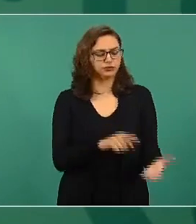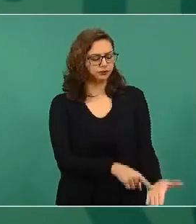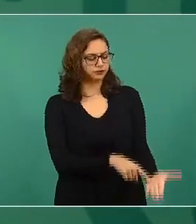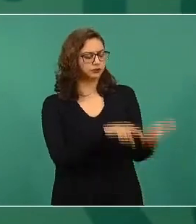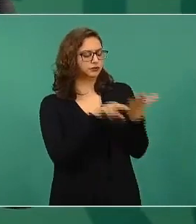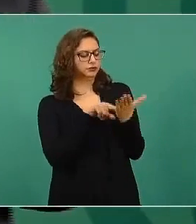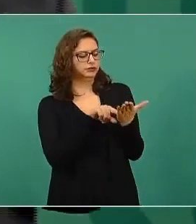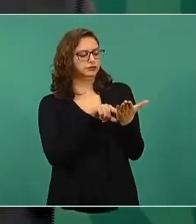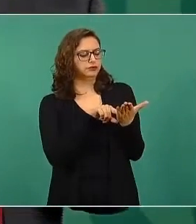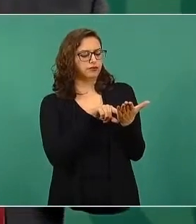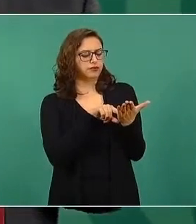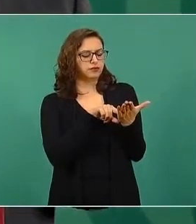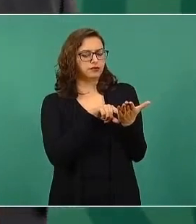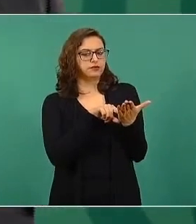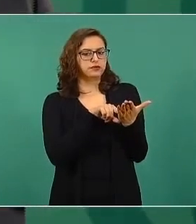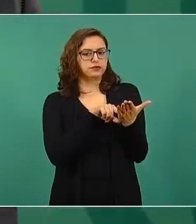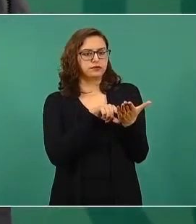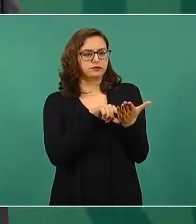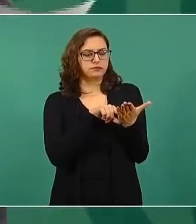Incluso,